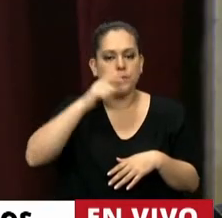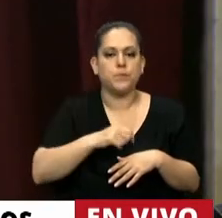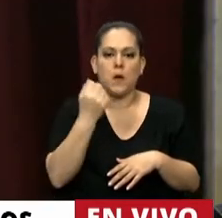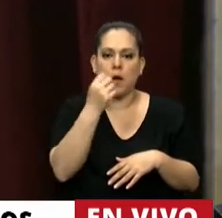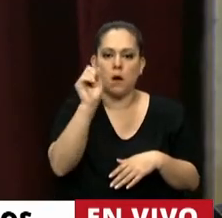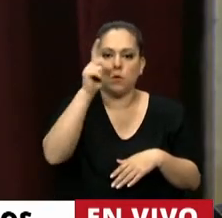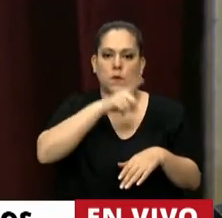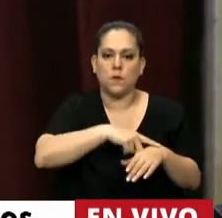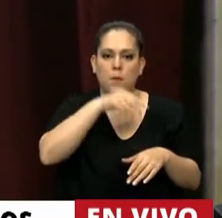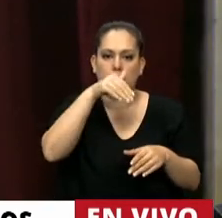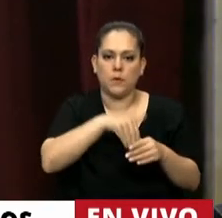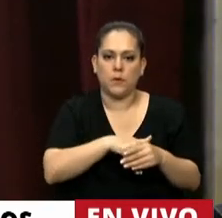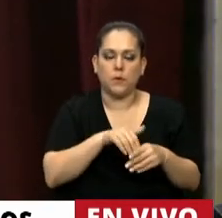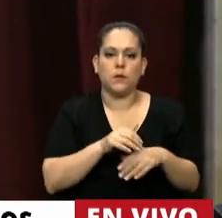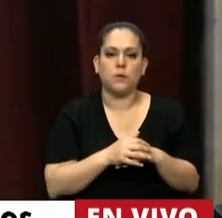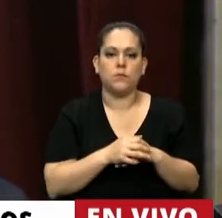Ausente a la hora de votar.